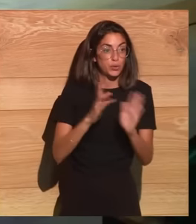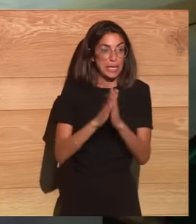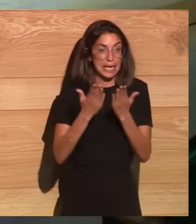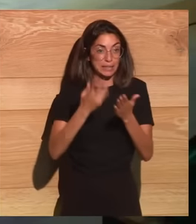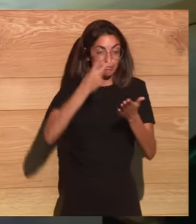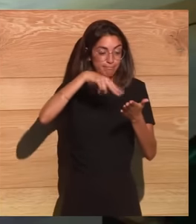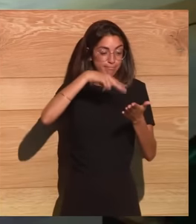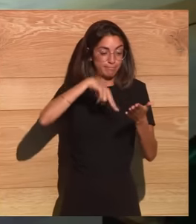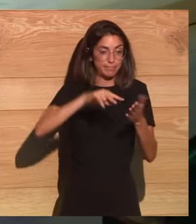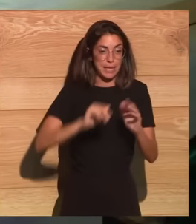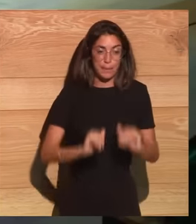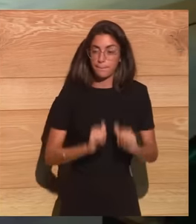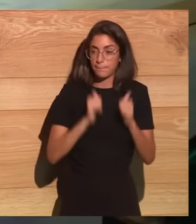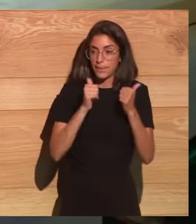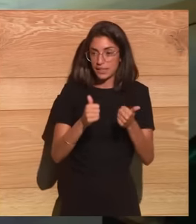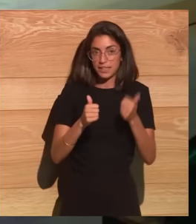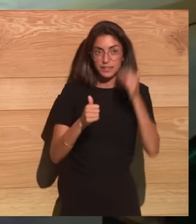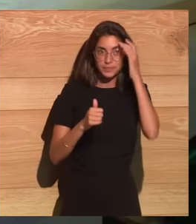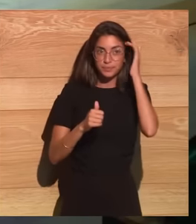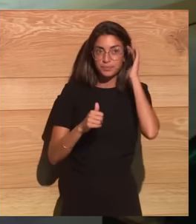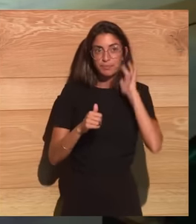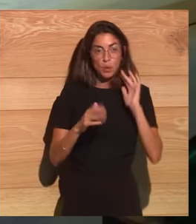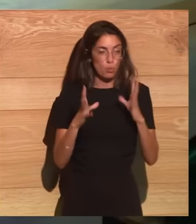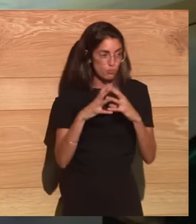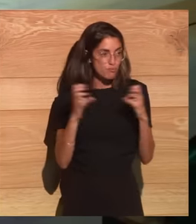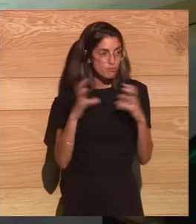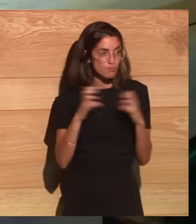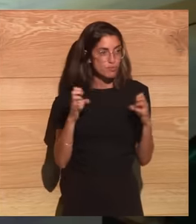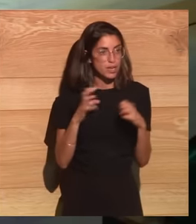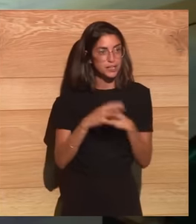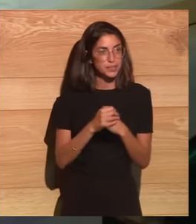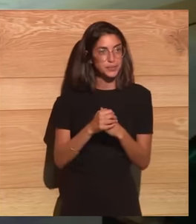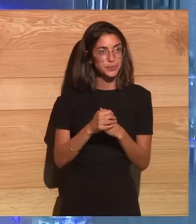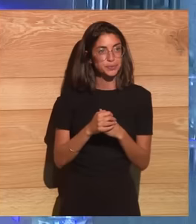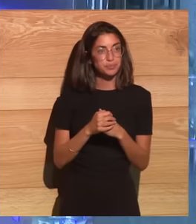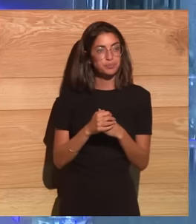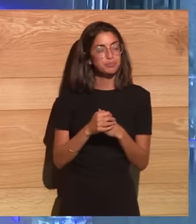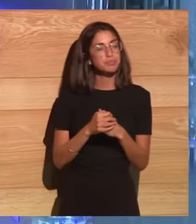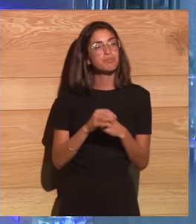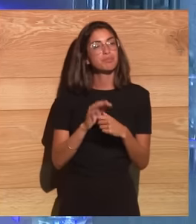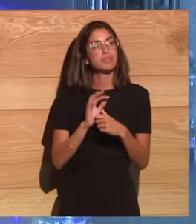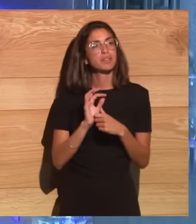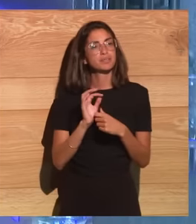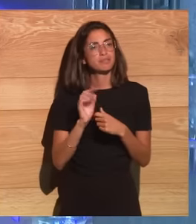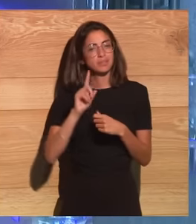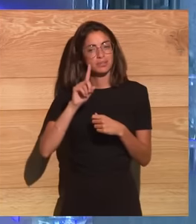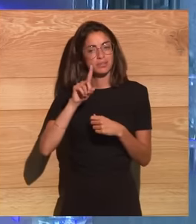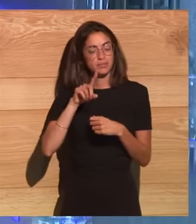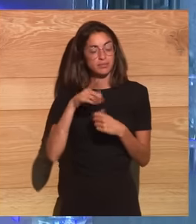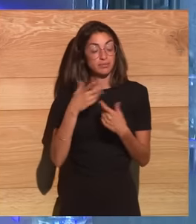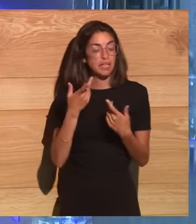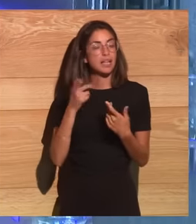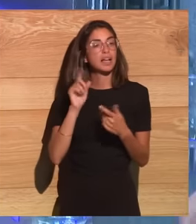libro de Arturo con fruición. Sí, sí, sí. Pues es verdad, Arturo, que te